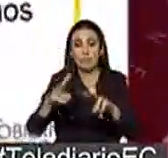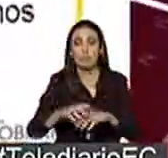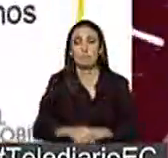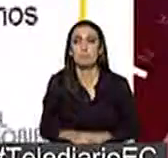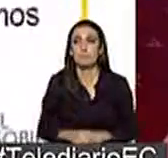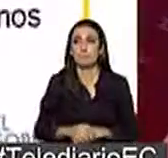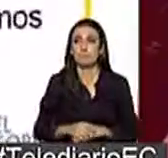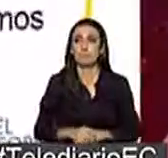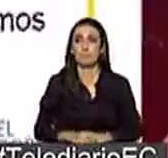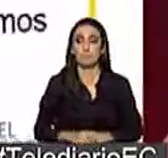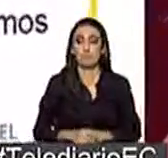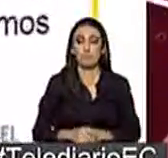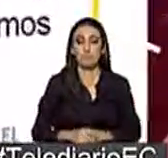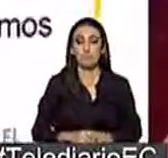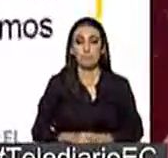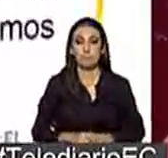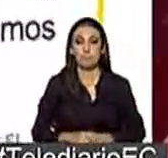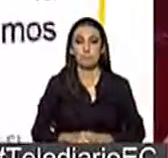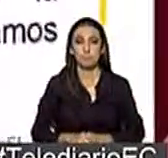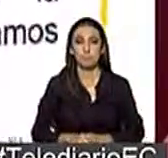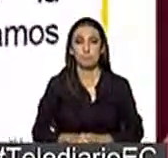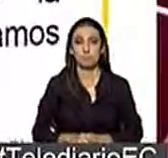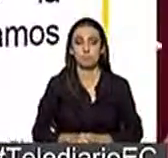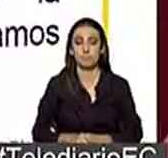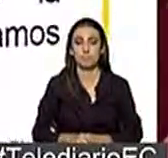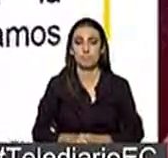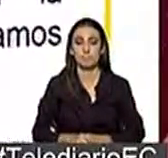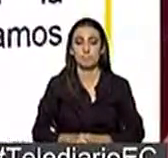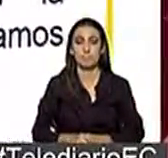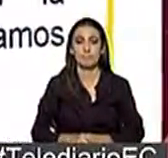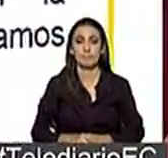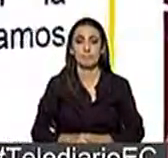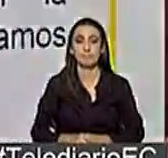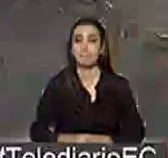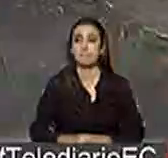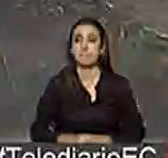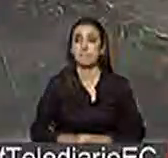tecnología e innovación se necesita